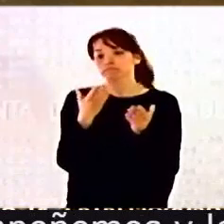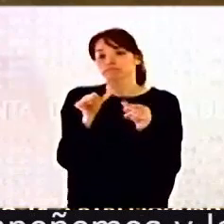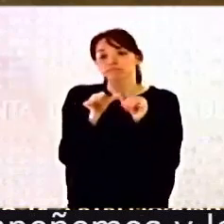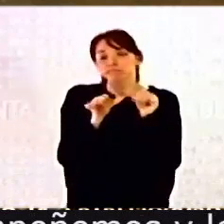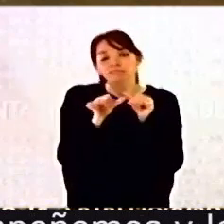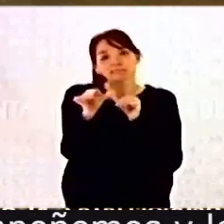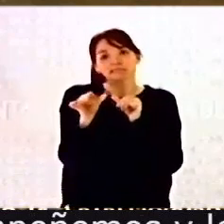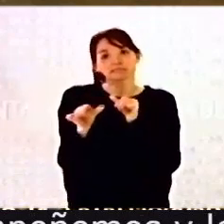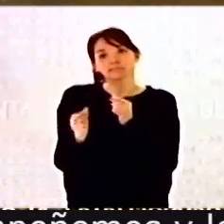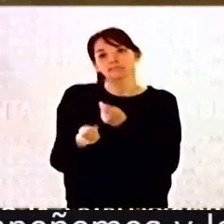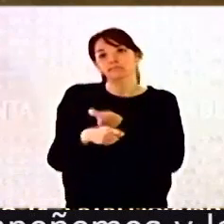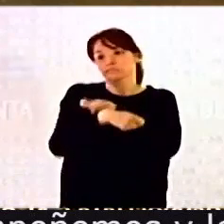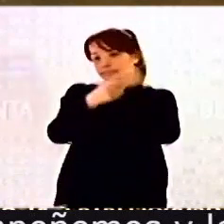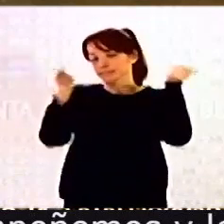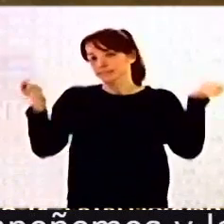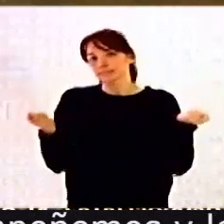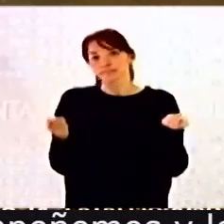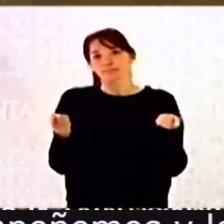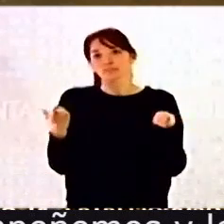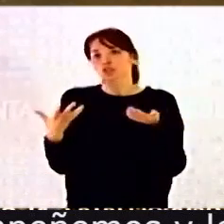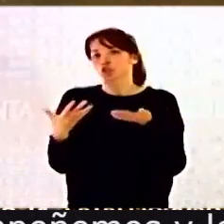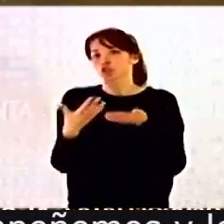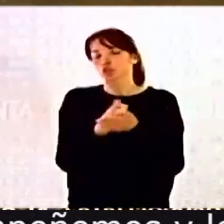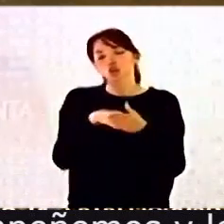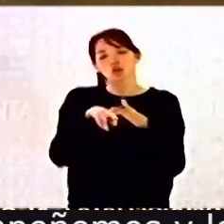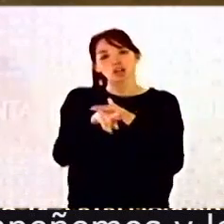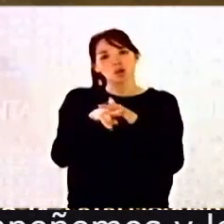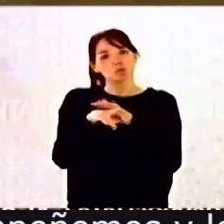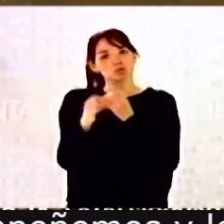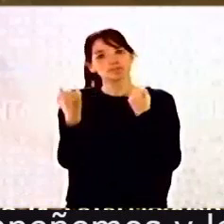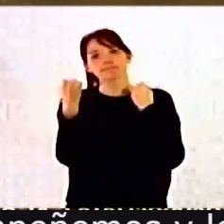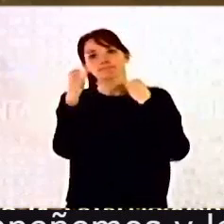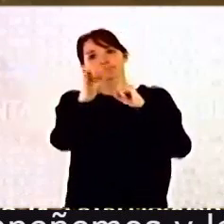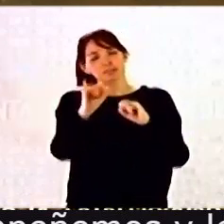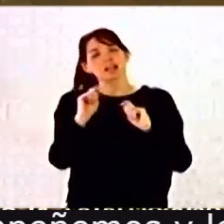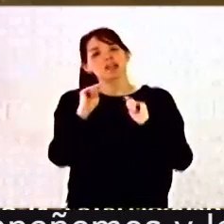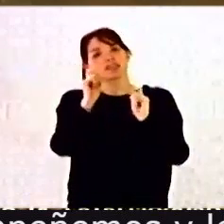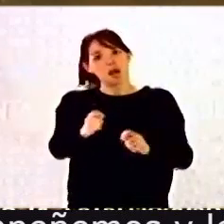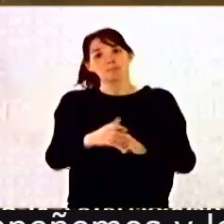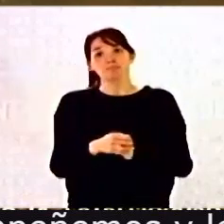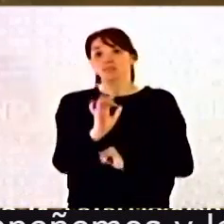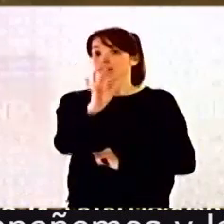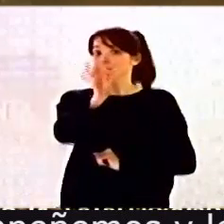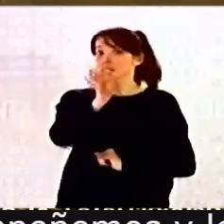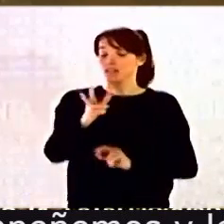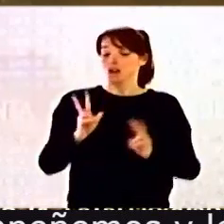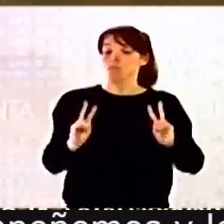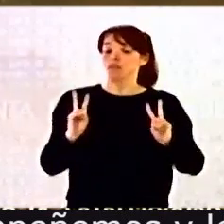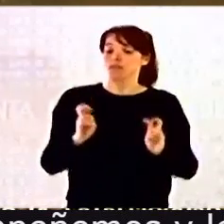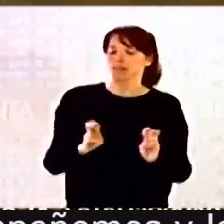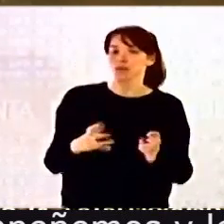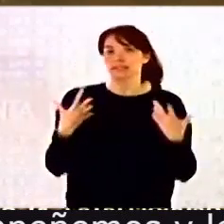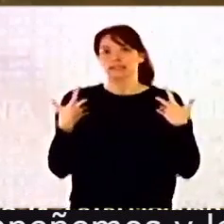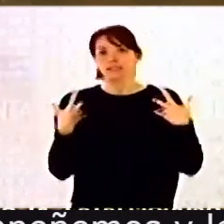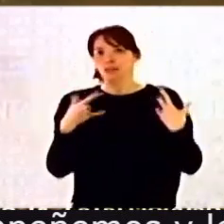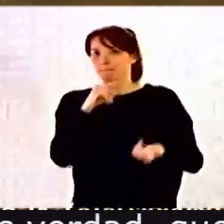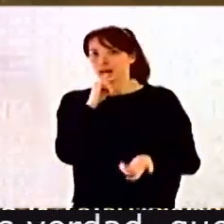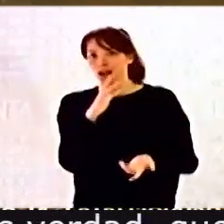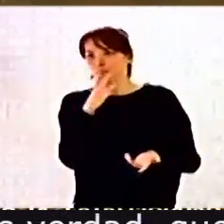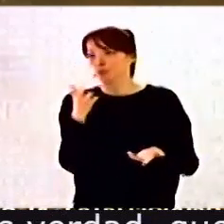por facilitarle todos los medios de protección que necesiten. Es verdad que al principio lo pasamos mal porque no existía